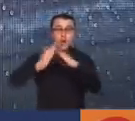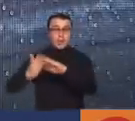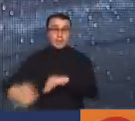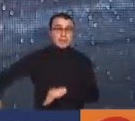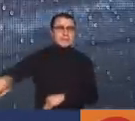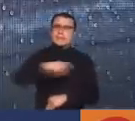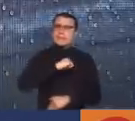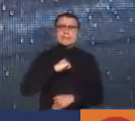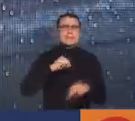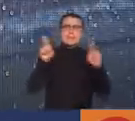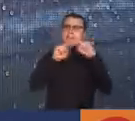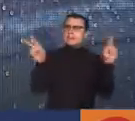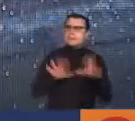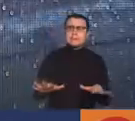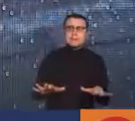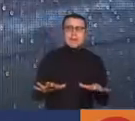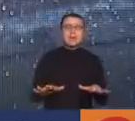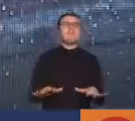bien conectadas